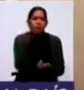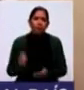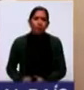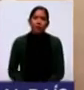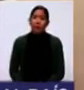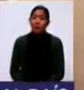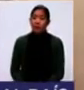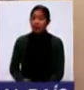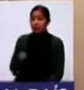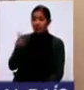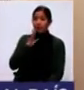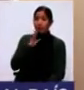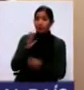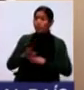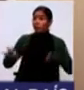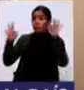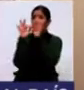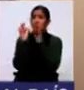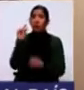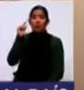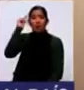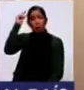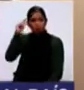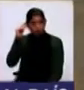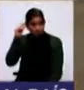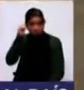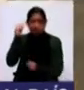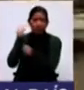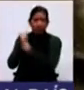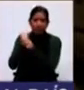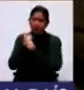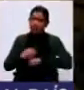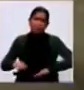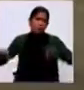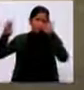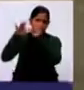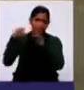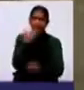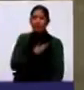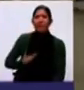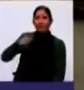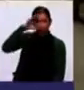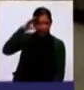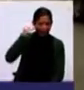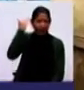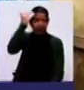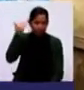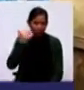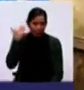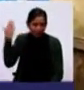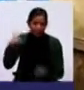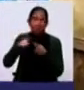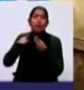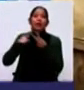un trabajo muy importante que realiza el Gobierno Nacional a la cabeza de nuestro presidente Luis Arce Catacora y también del ministro Néstor